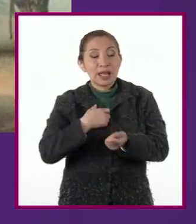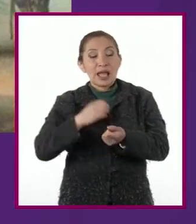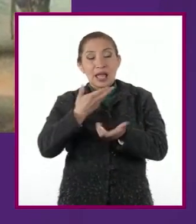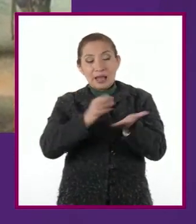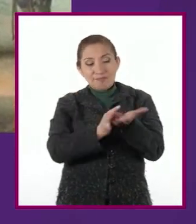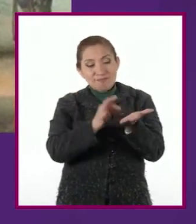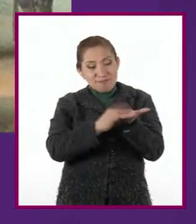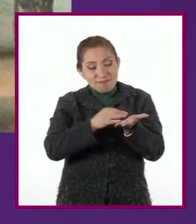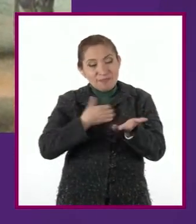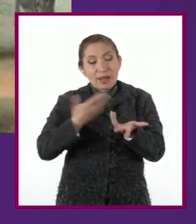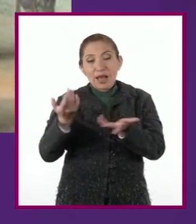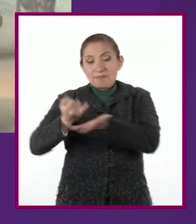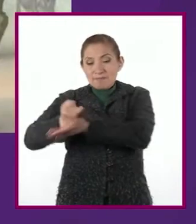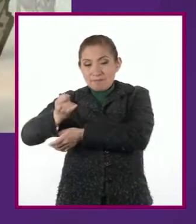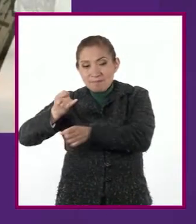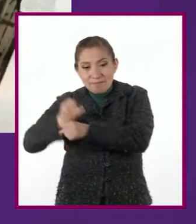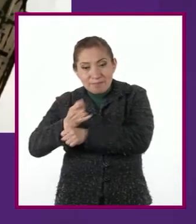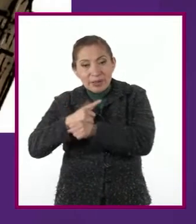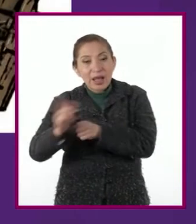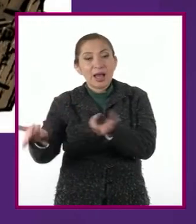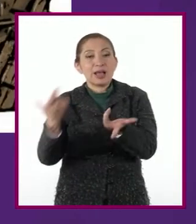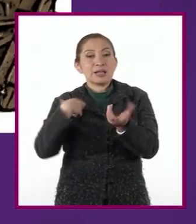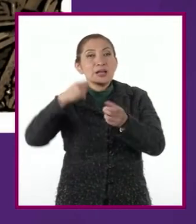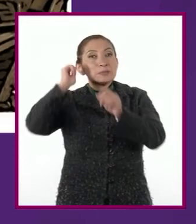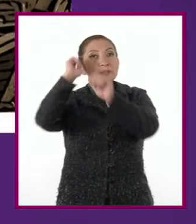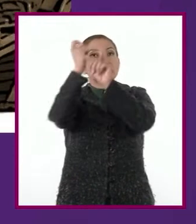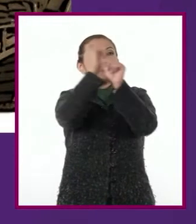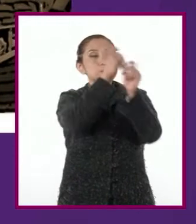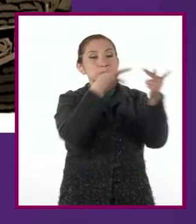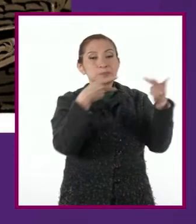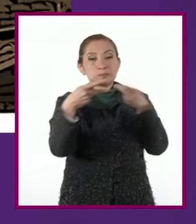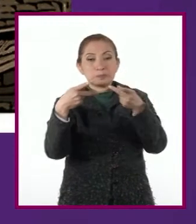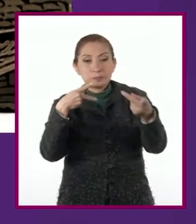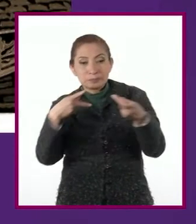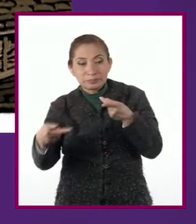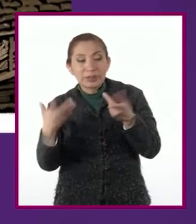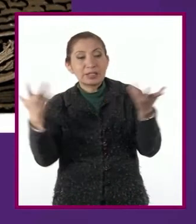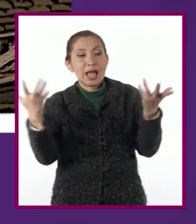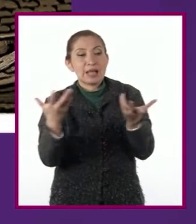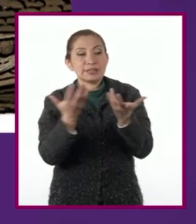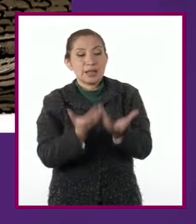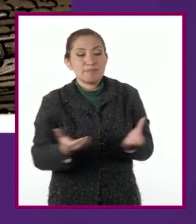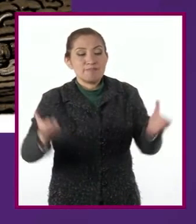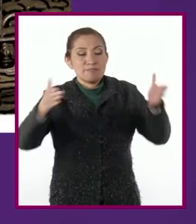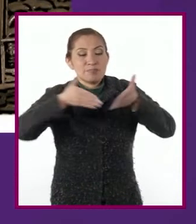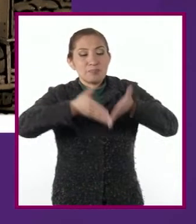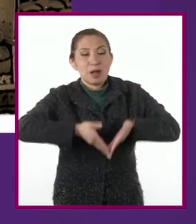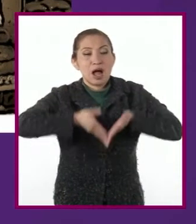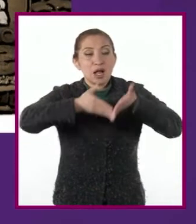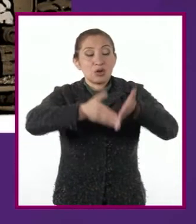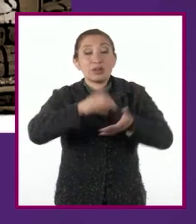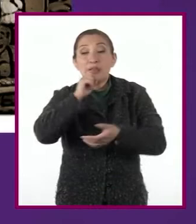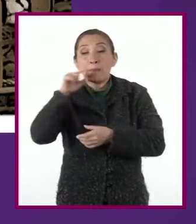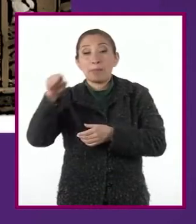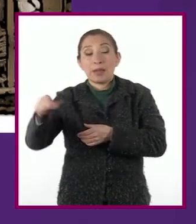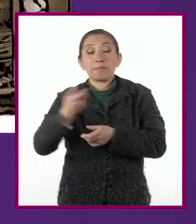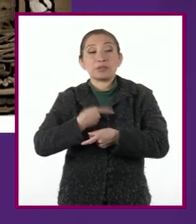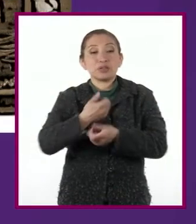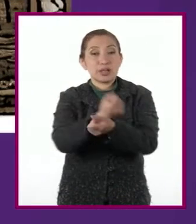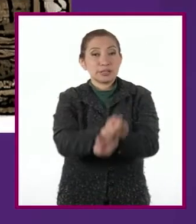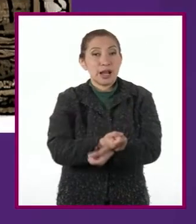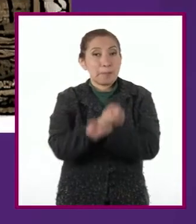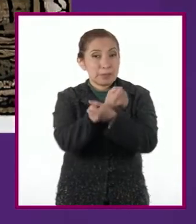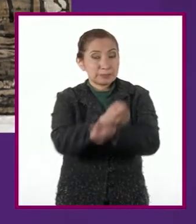herreros, carpinteros, aserradores en la preparación y fabricación de navíos, así como